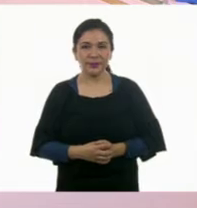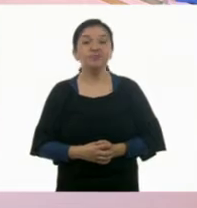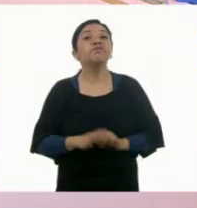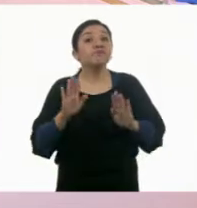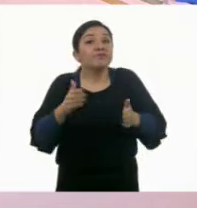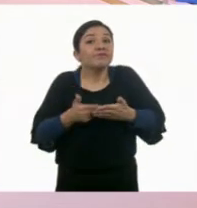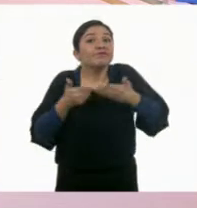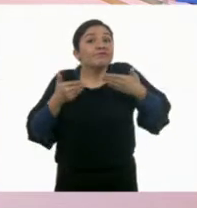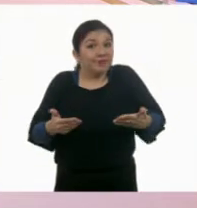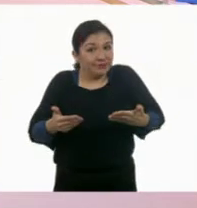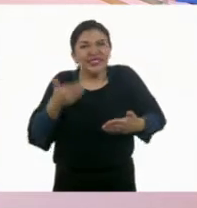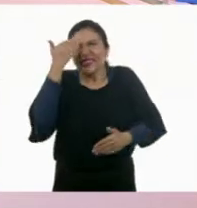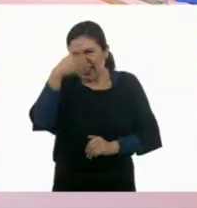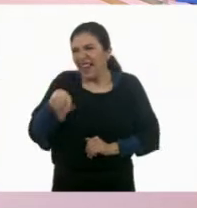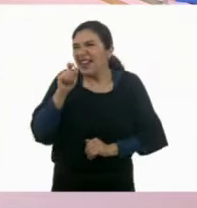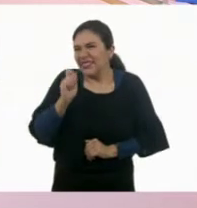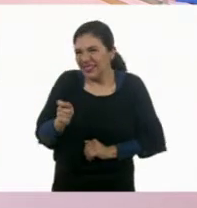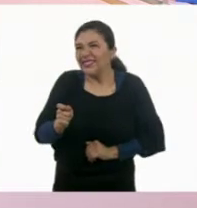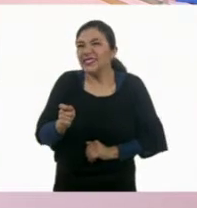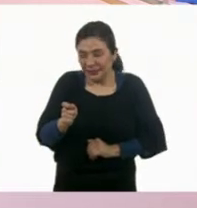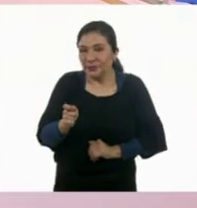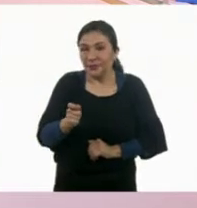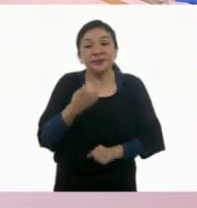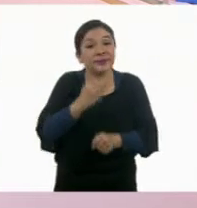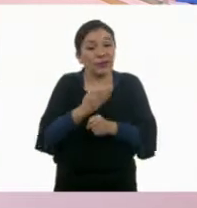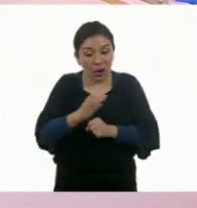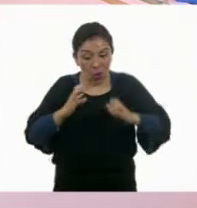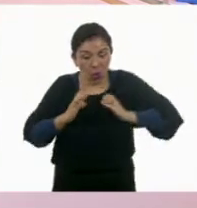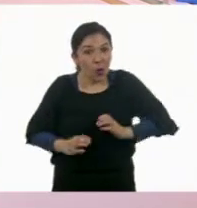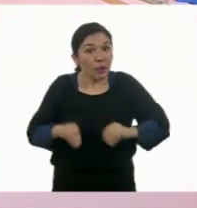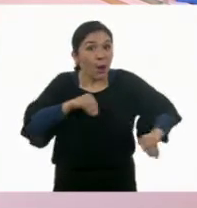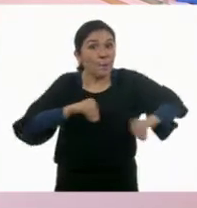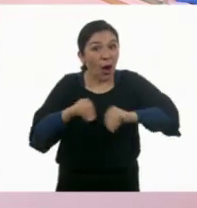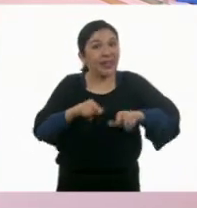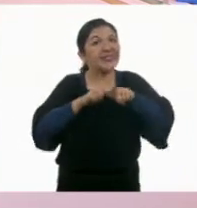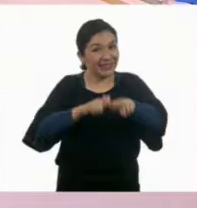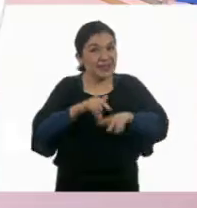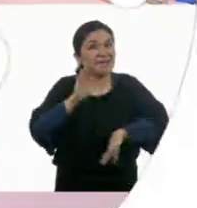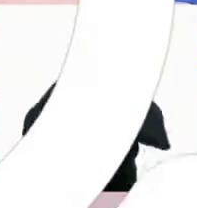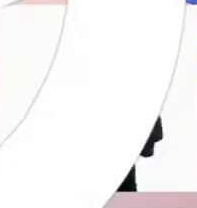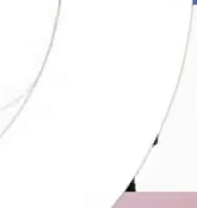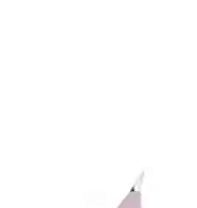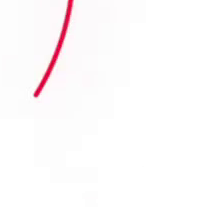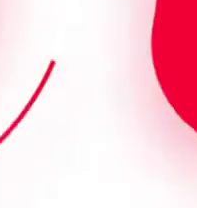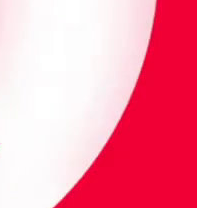Y ahora, ¿sabes qué vamos a hacer? ¿Qué? Ha llegado la hora de movernos. Sigamos con el movimiento. Vamos.